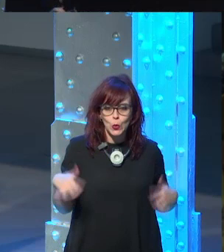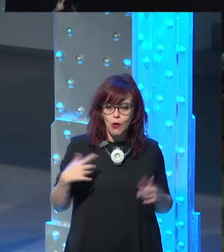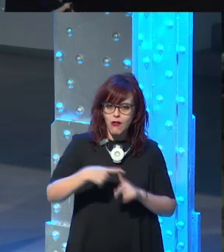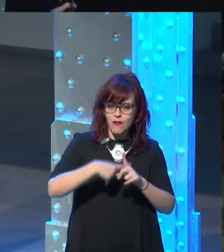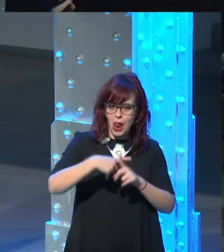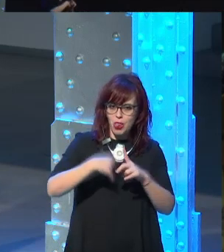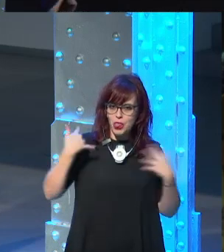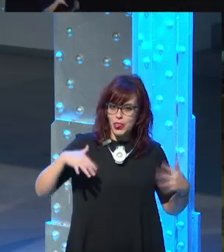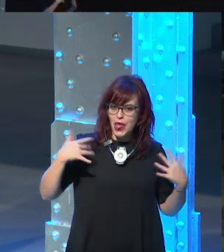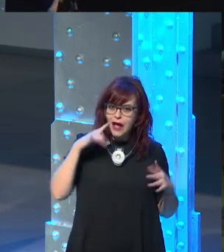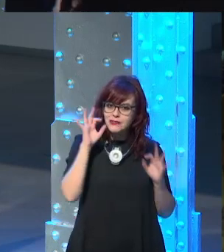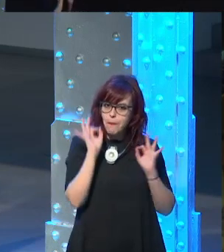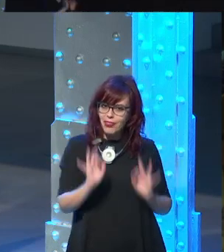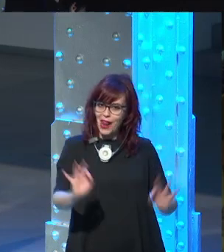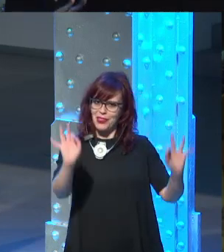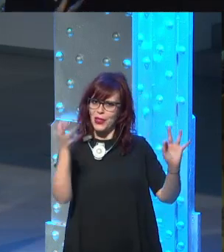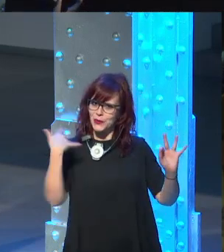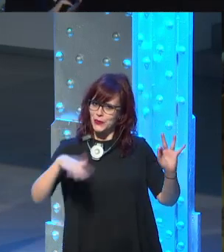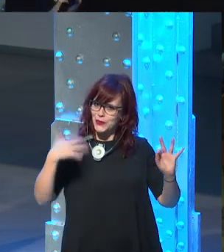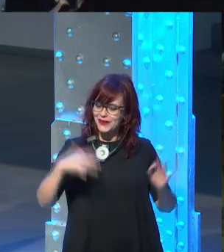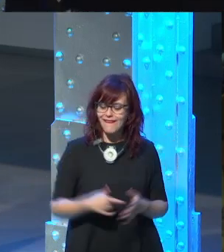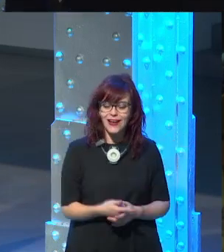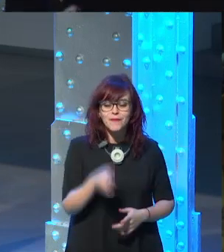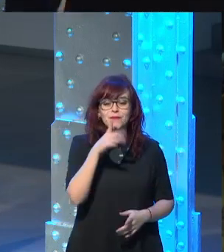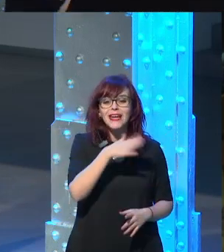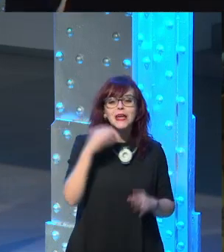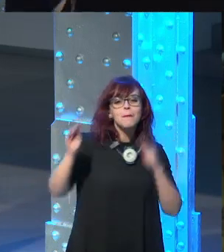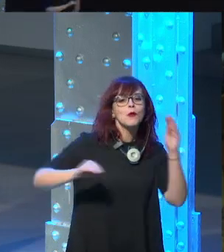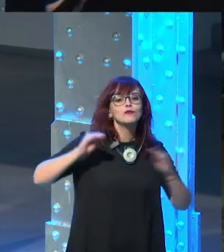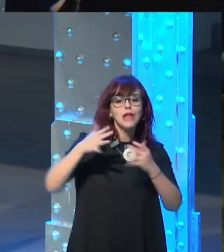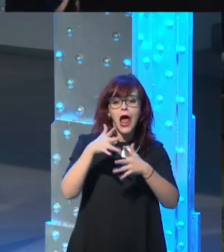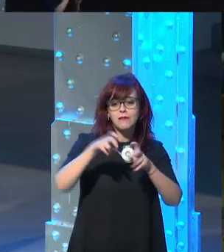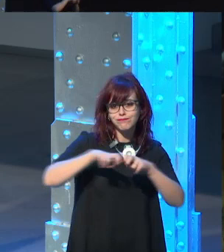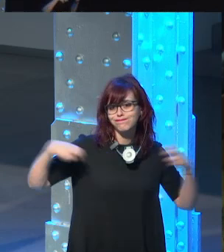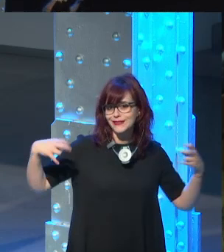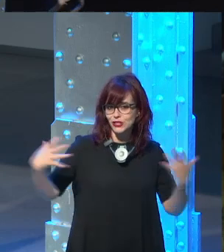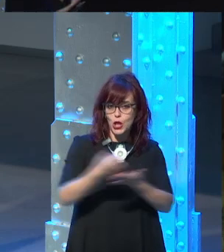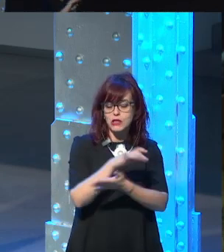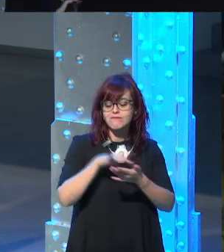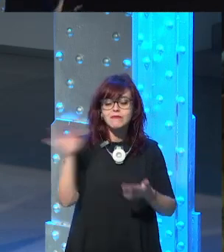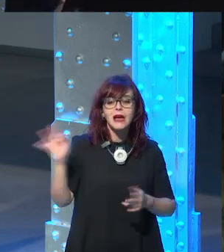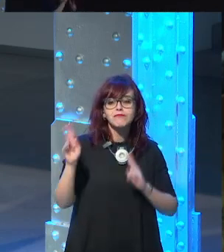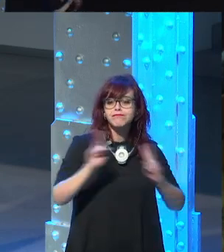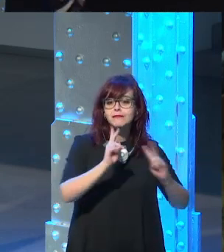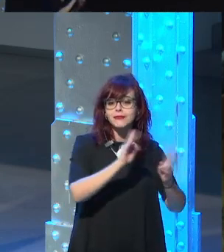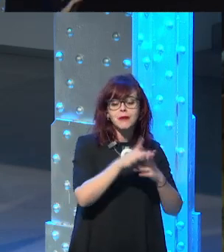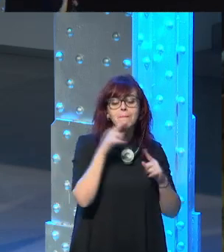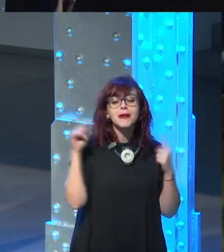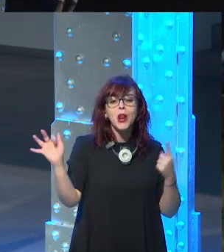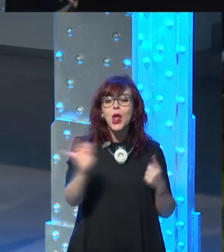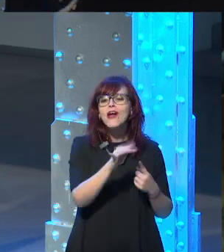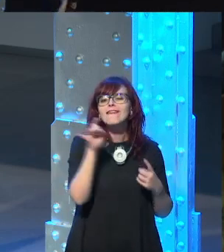de público, muy especializado. Yo quería preguntaros a todos, respondedme a quien le apetezca